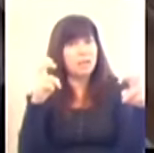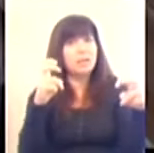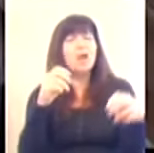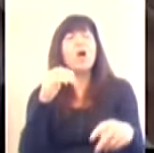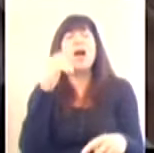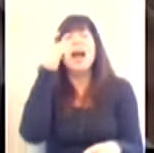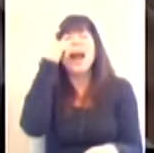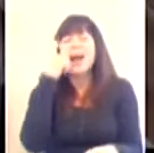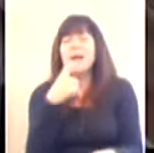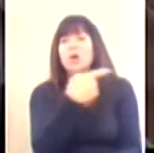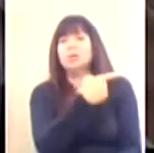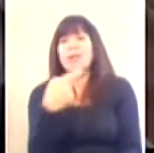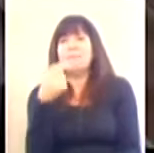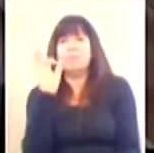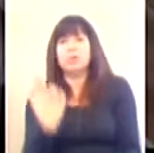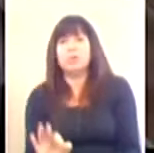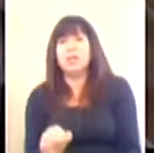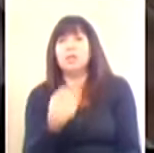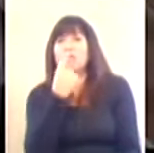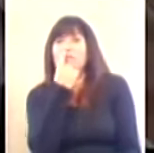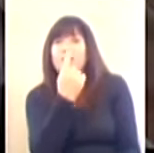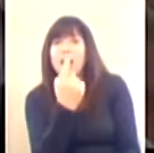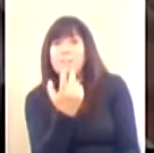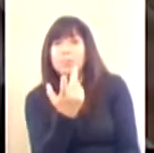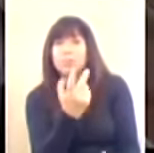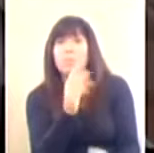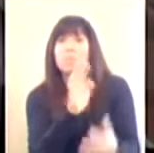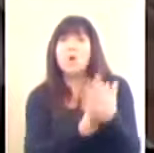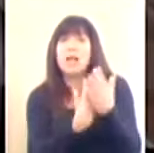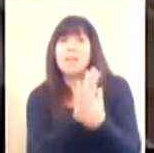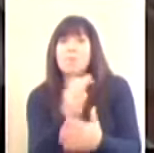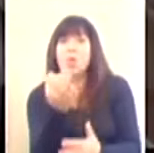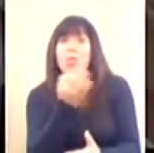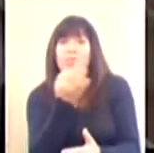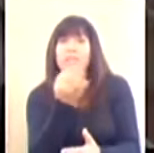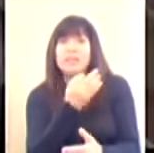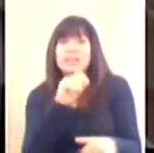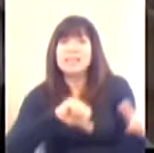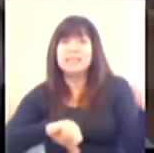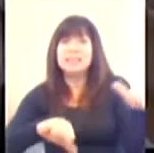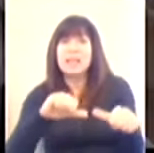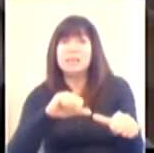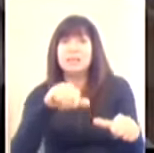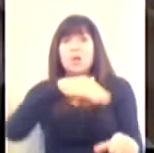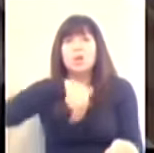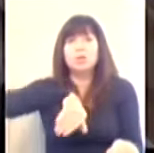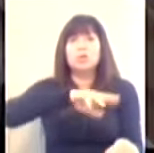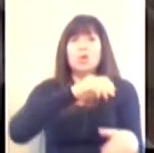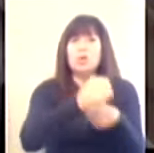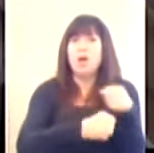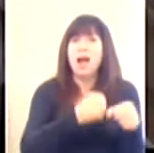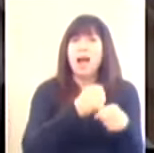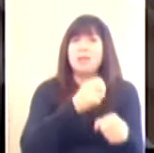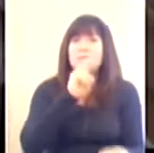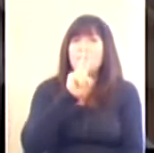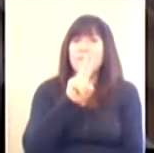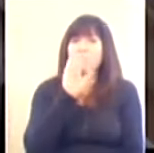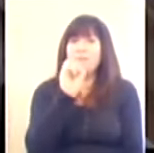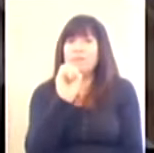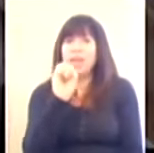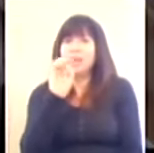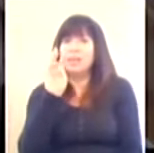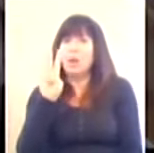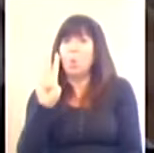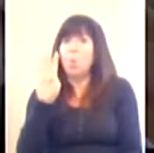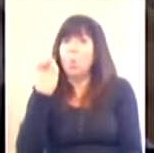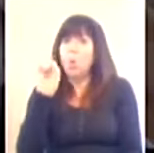100%. ¿Por qué? Porque si vemos lo que nos dice la ciencia, nosotros en el año 2040, o sea, en 20 años,